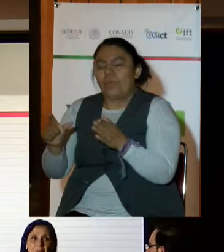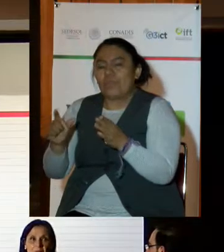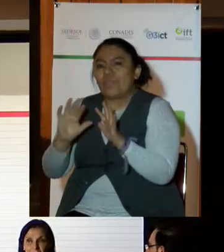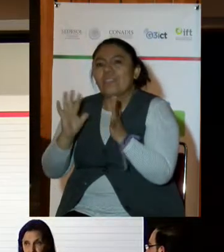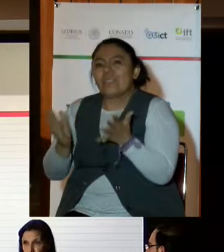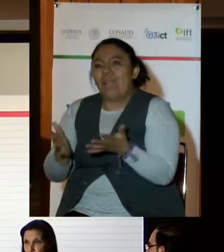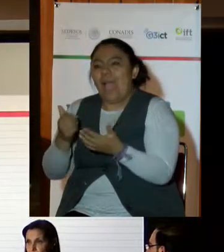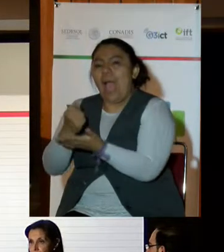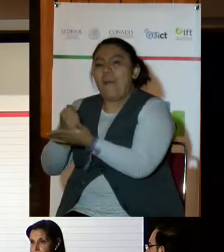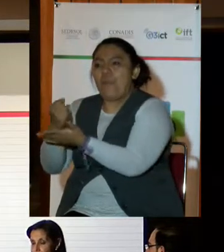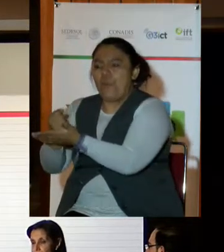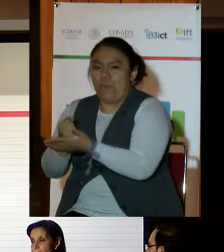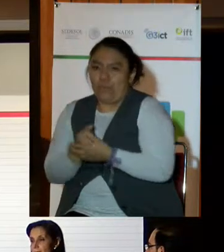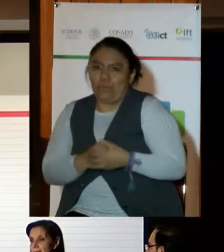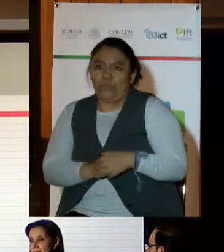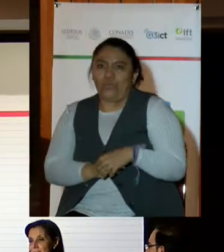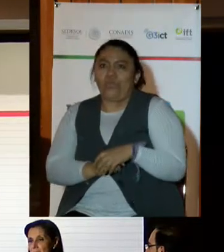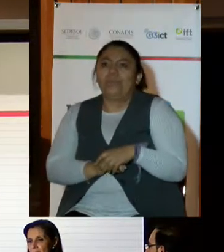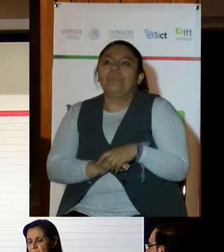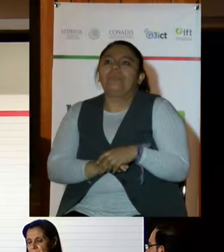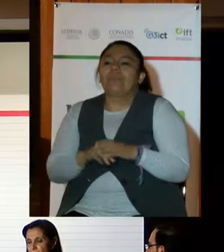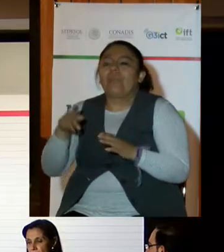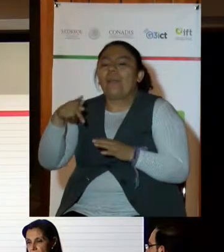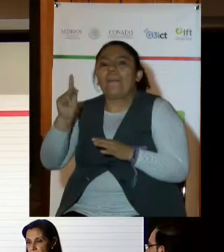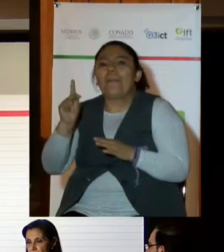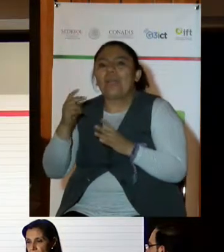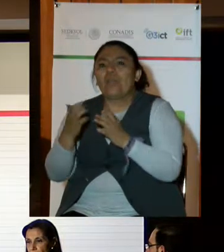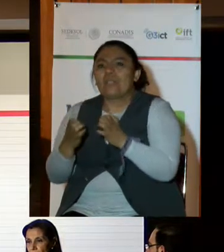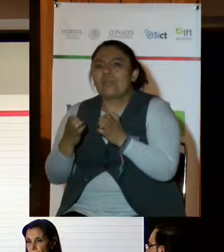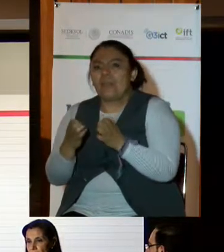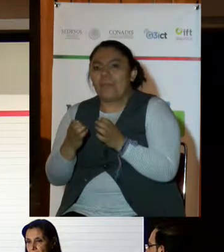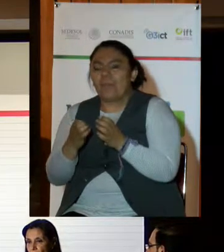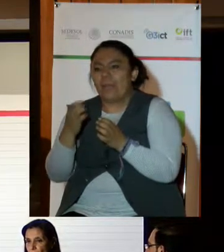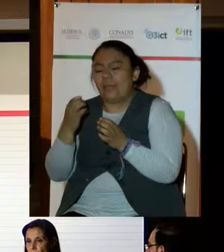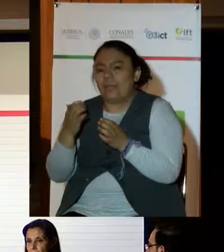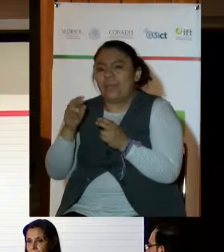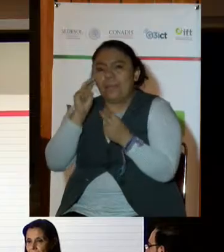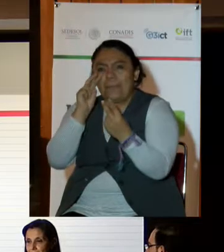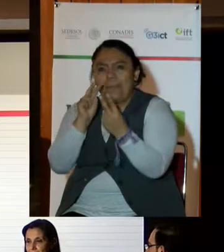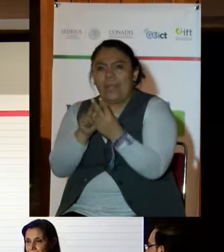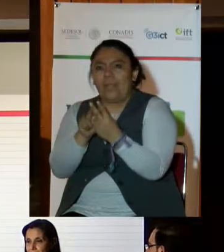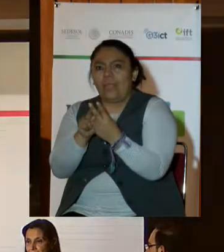se incluye un apartado sobre los números de emergencia del